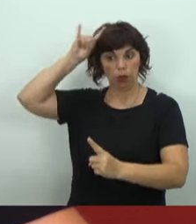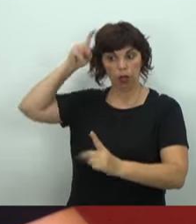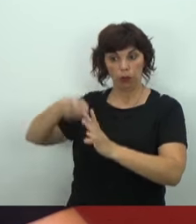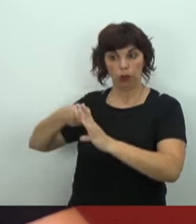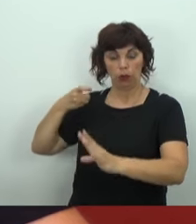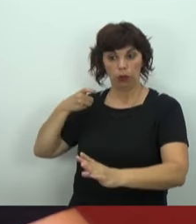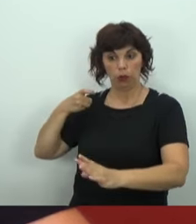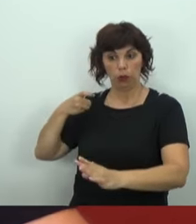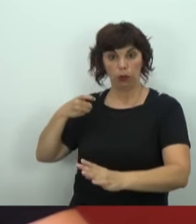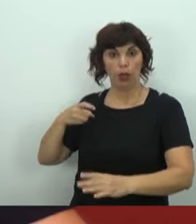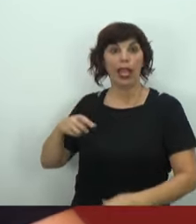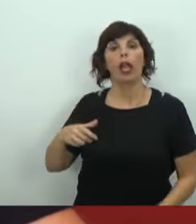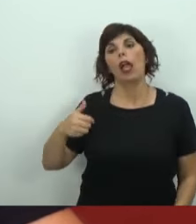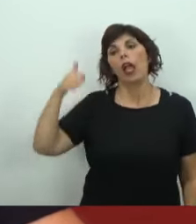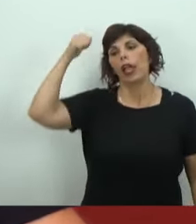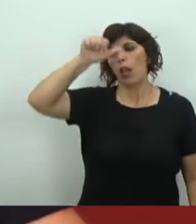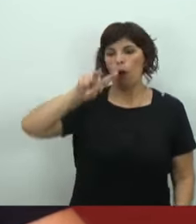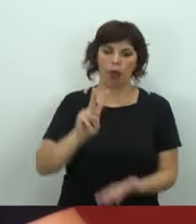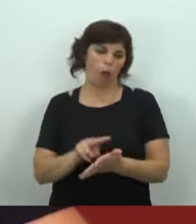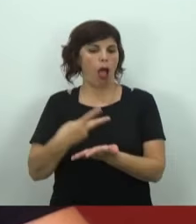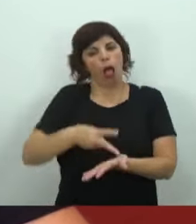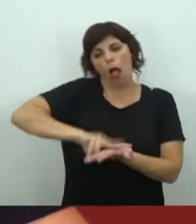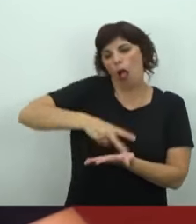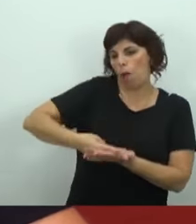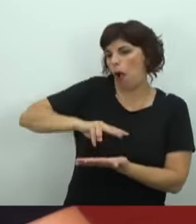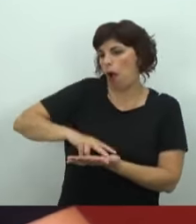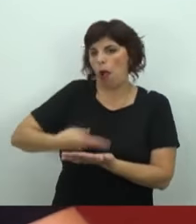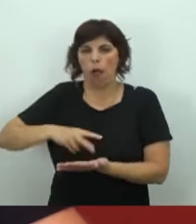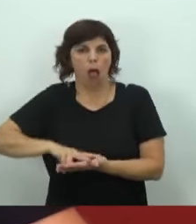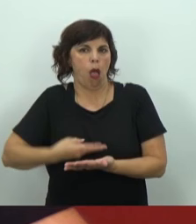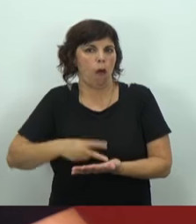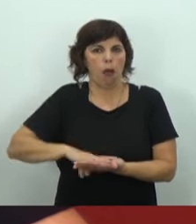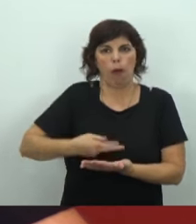La persona se echó al suelo, se movió para acá, para allá, como una serpiente.